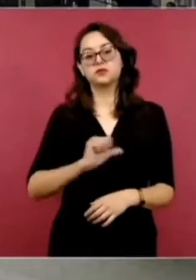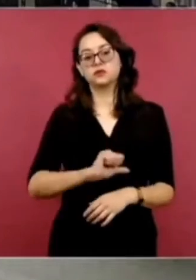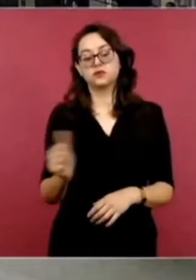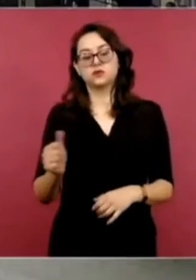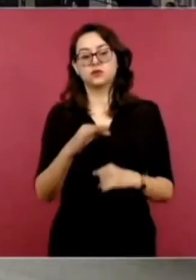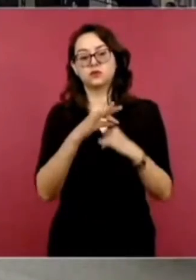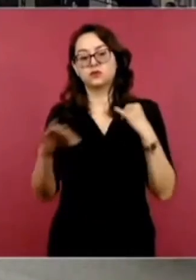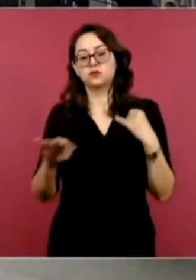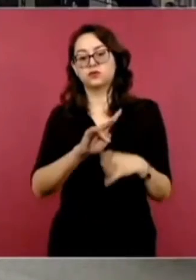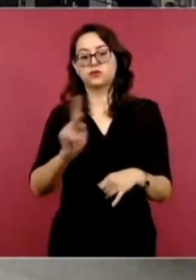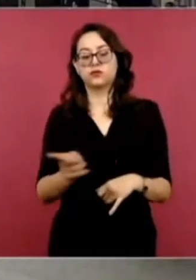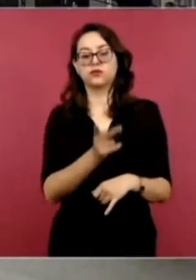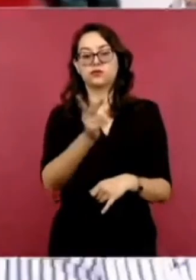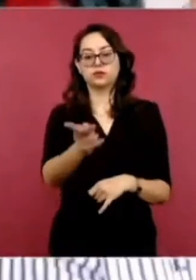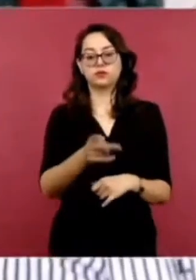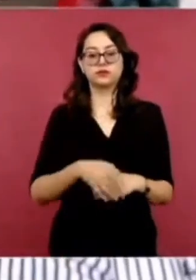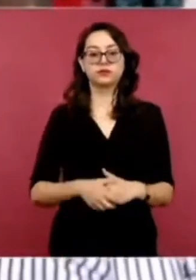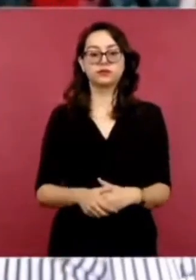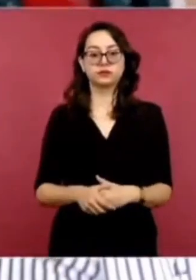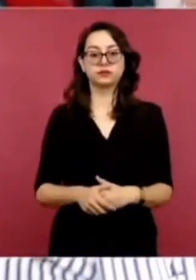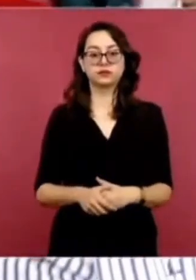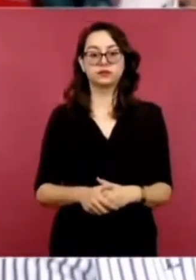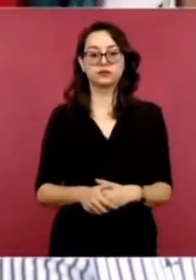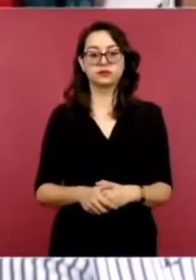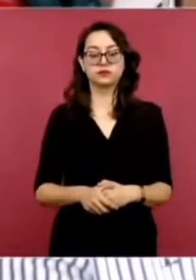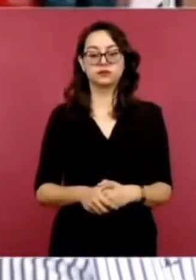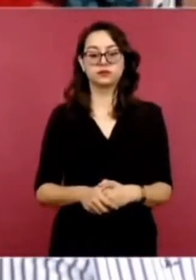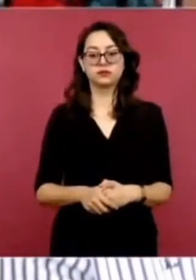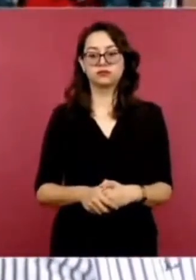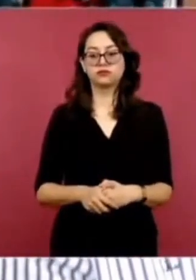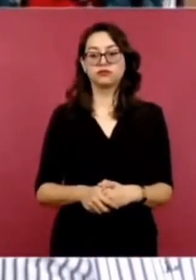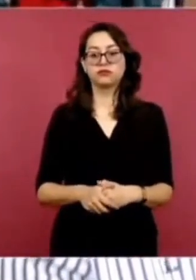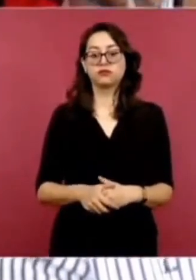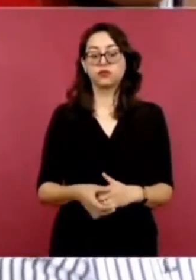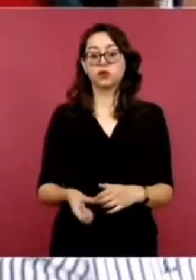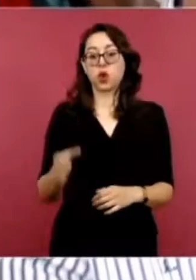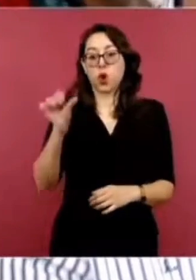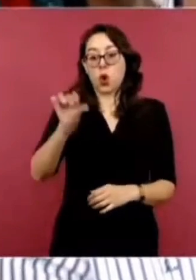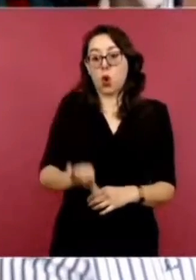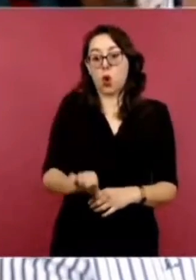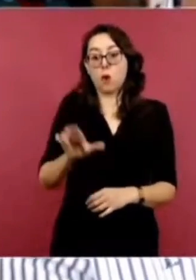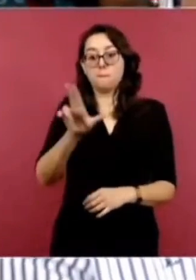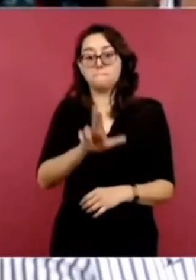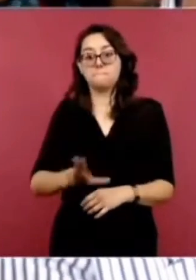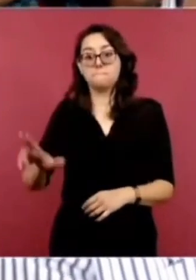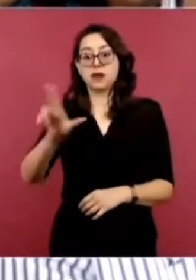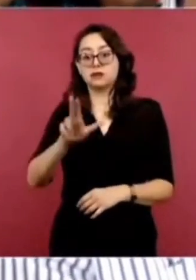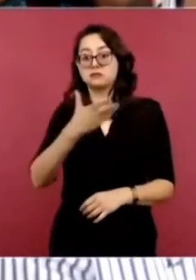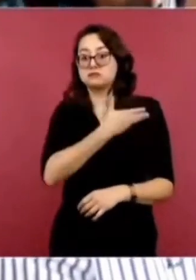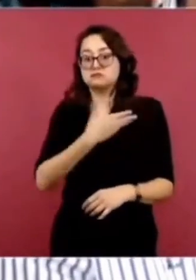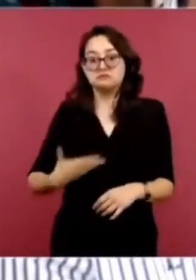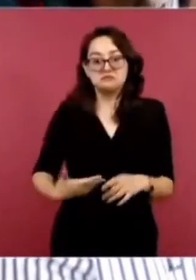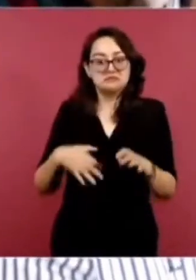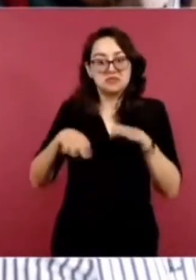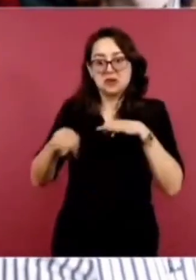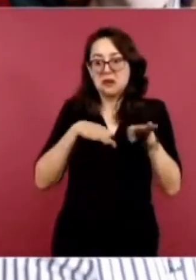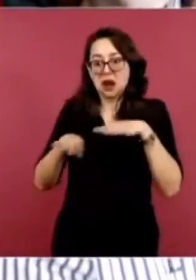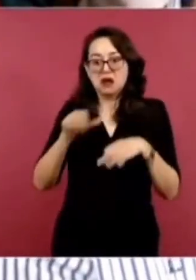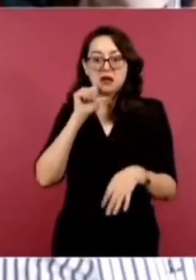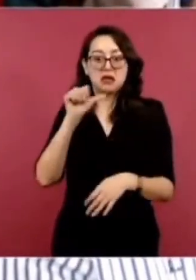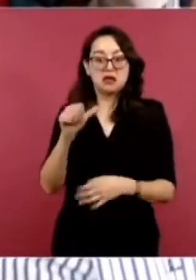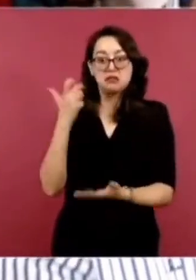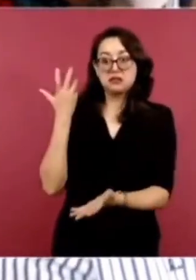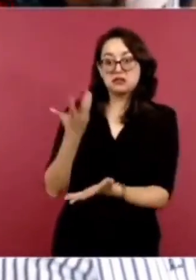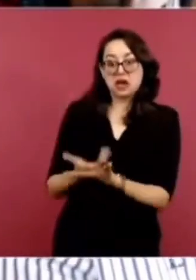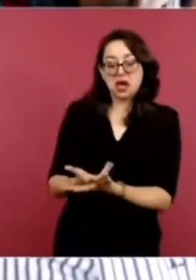¿el presidente se toma el día libre hoy o estará atendiendo reuniones privadas? ¿Nos puede detallar un poco